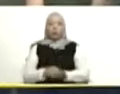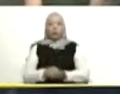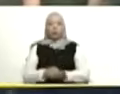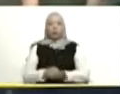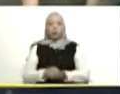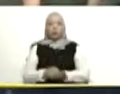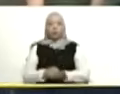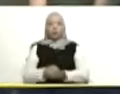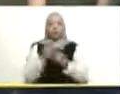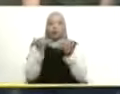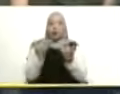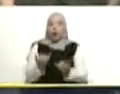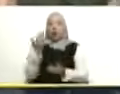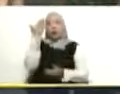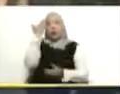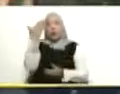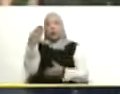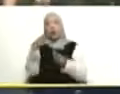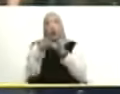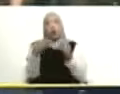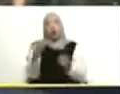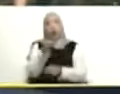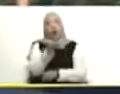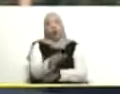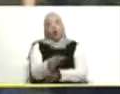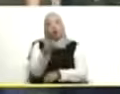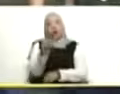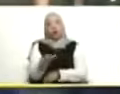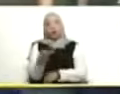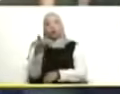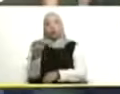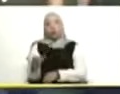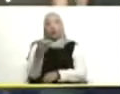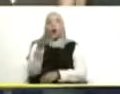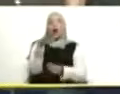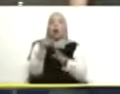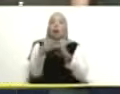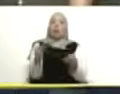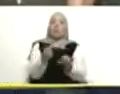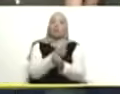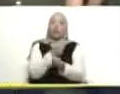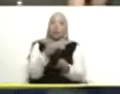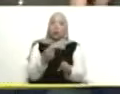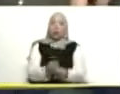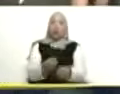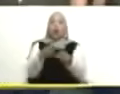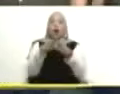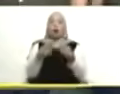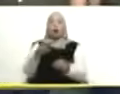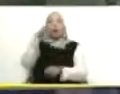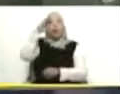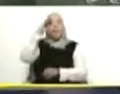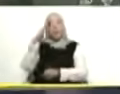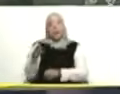una matemática, mi saludo a todos los oficiales, a todas las oficiales, a todos los soldados y soldadas